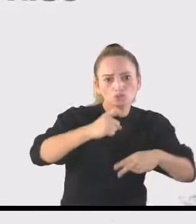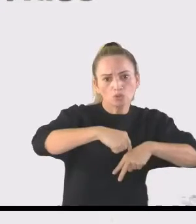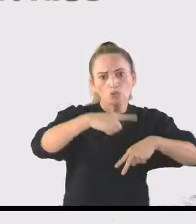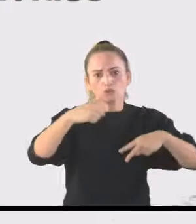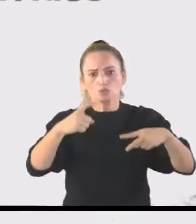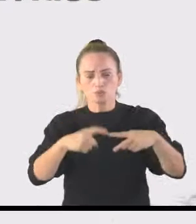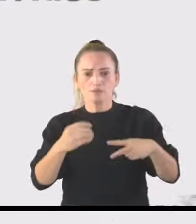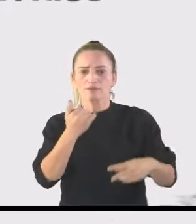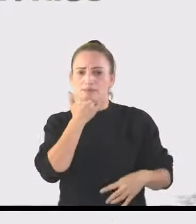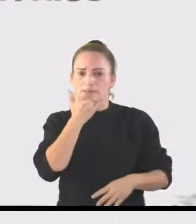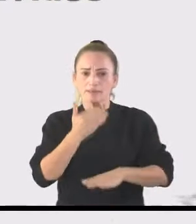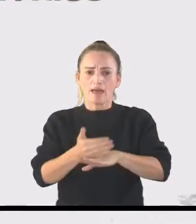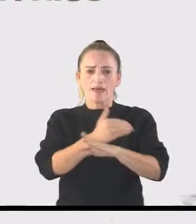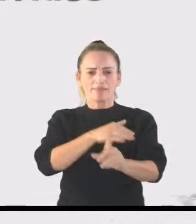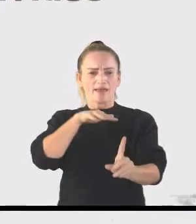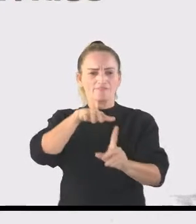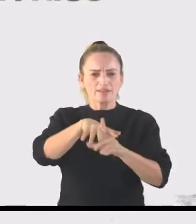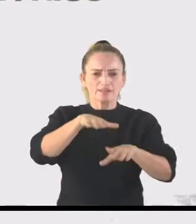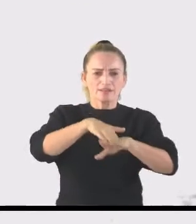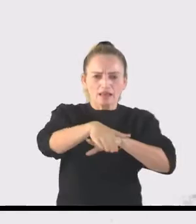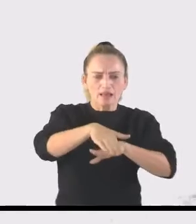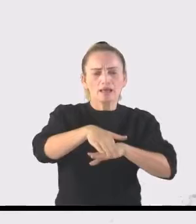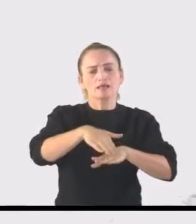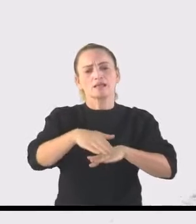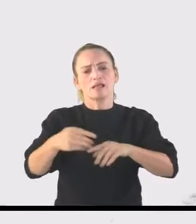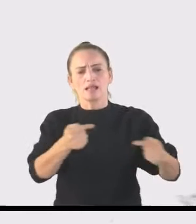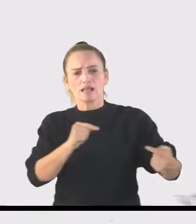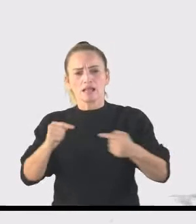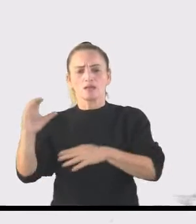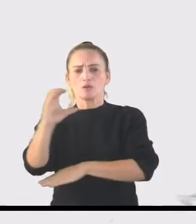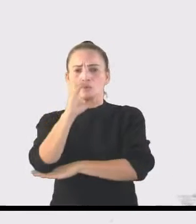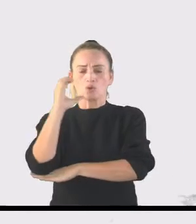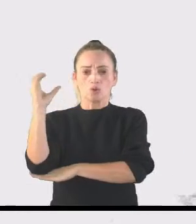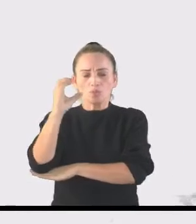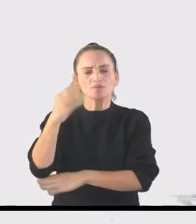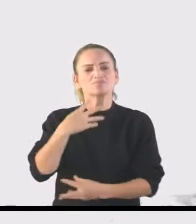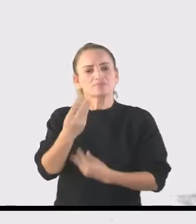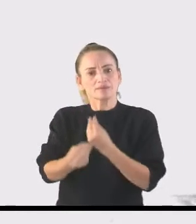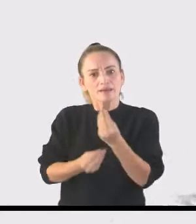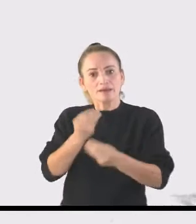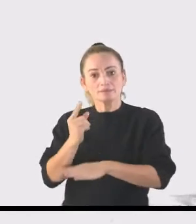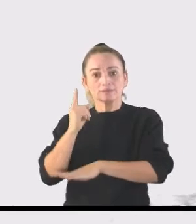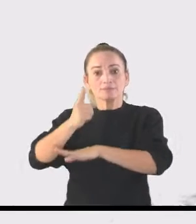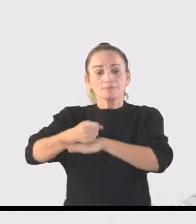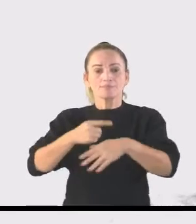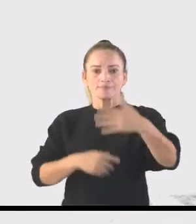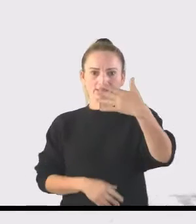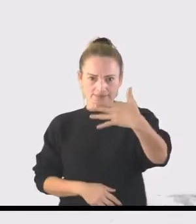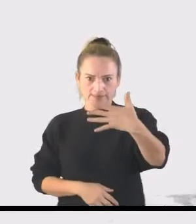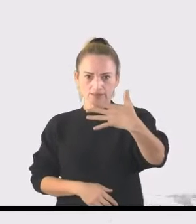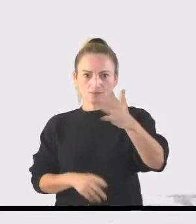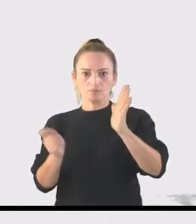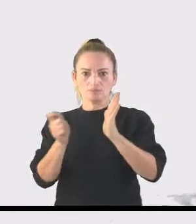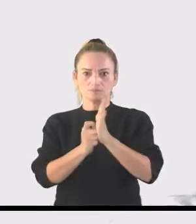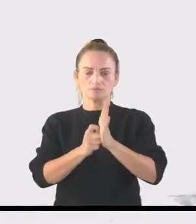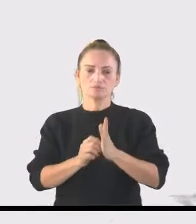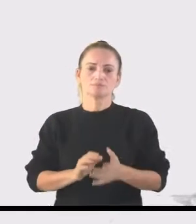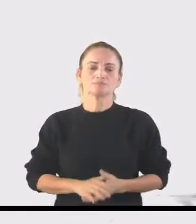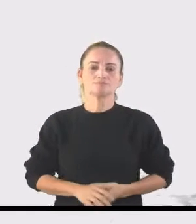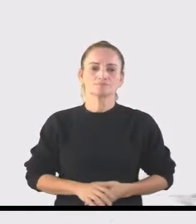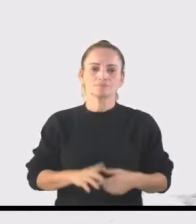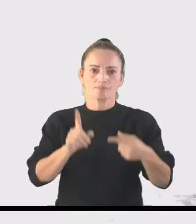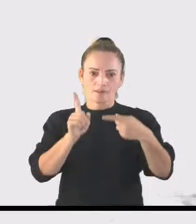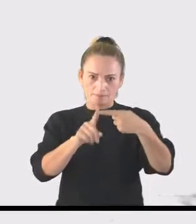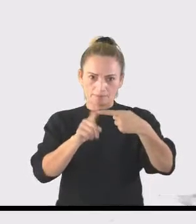integralmente por los daños sufridos como consecuencia del conflicto armado, y para ello estableció 5 medidas.